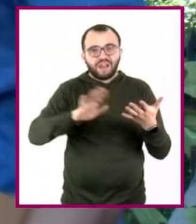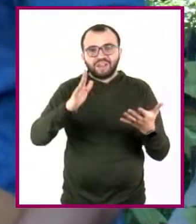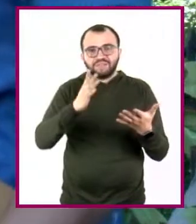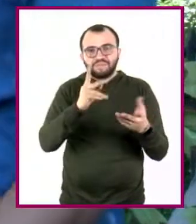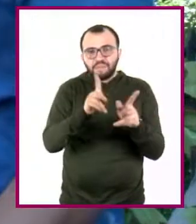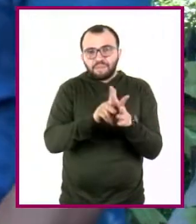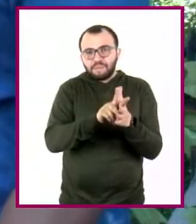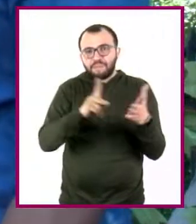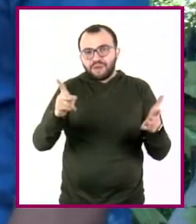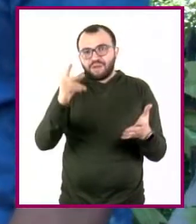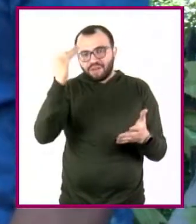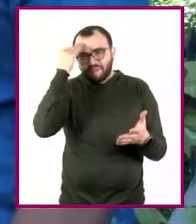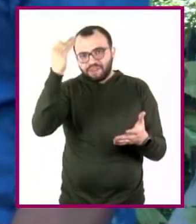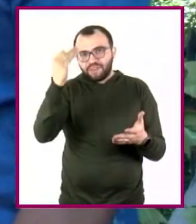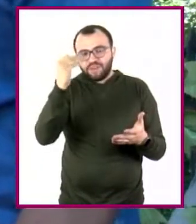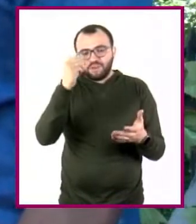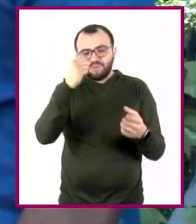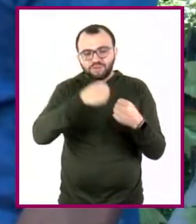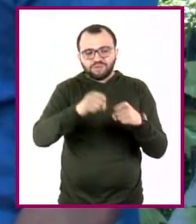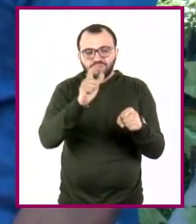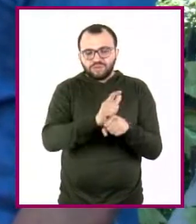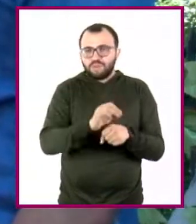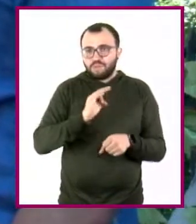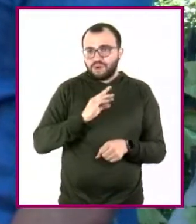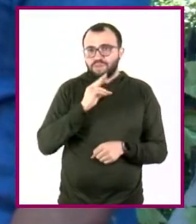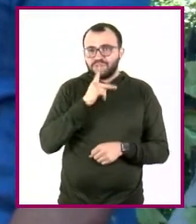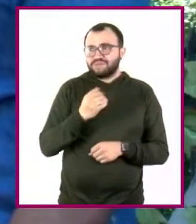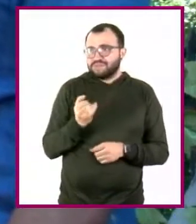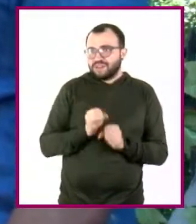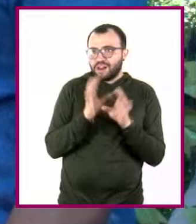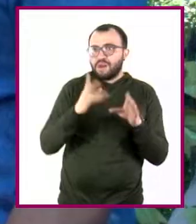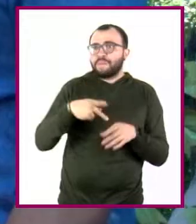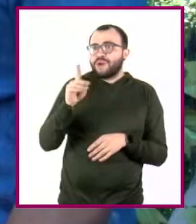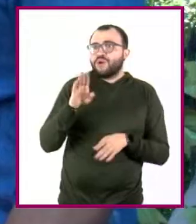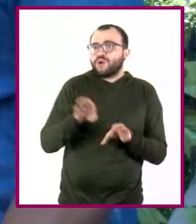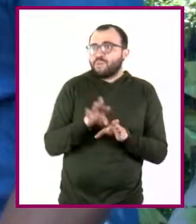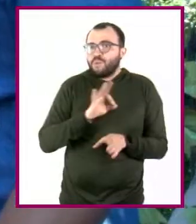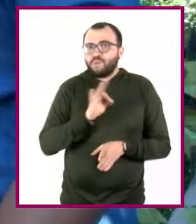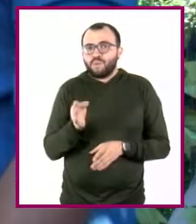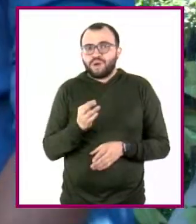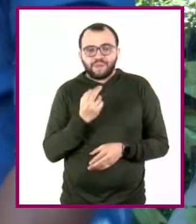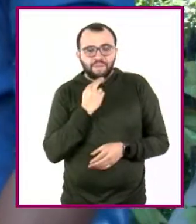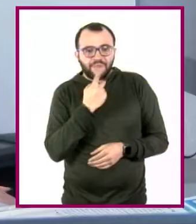social. ¿Podemos mejorar más? Sí, claro, pero la pregunta es cómo podemos hacerlo.